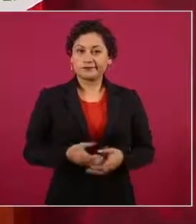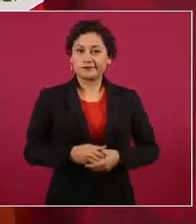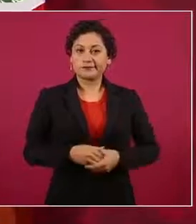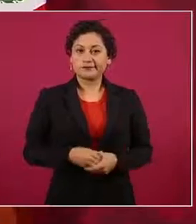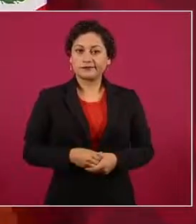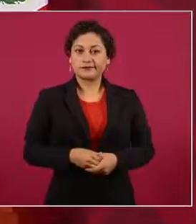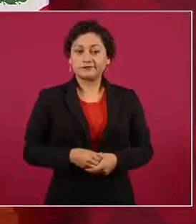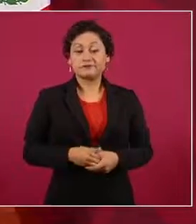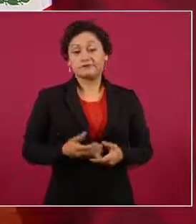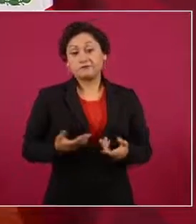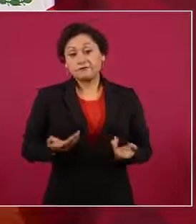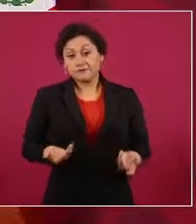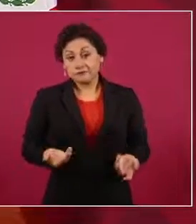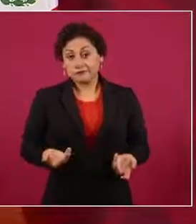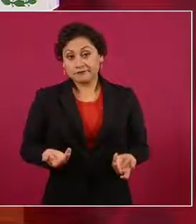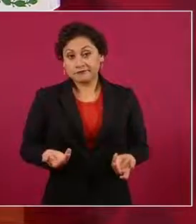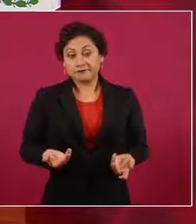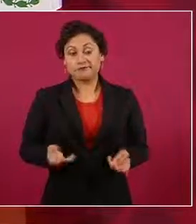ni se piensa que